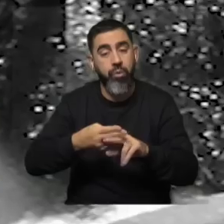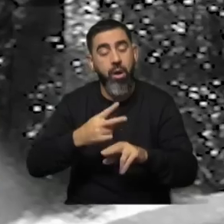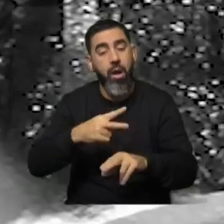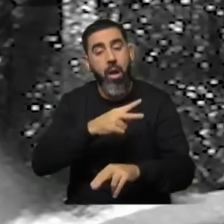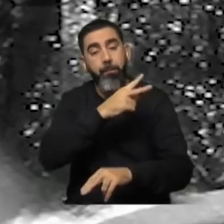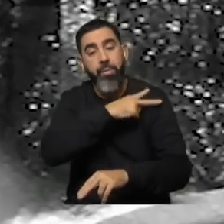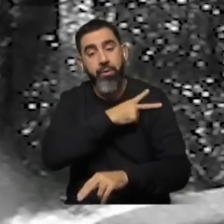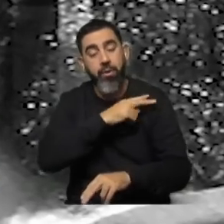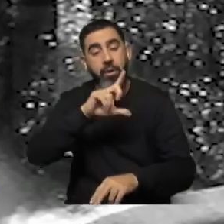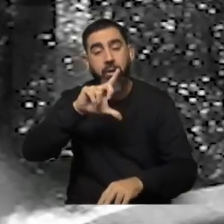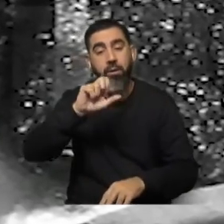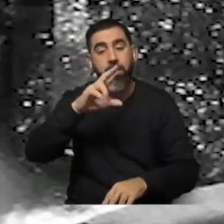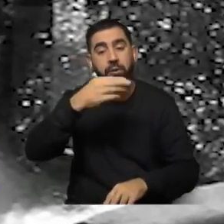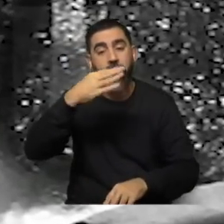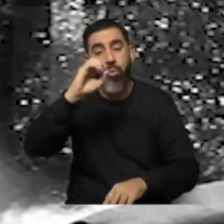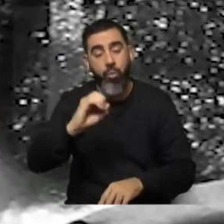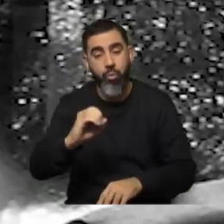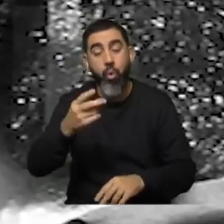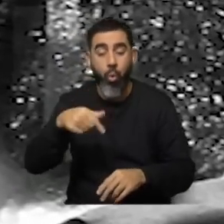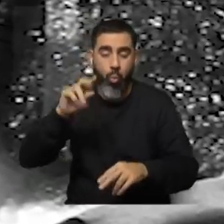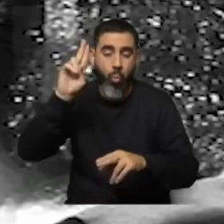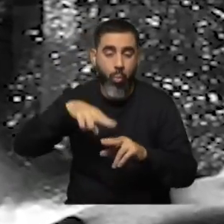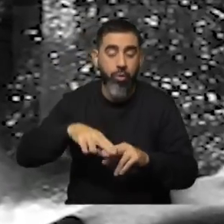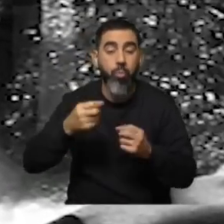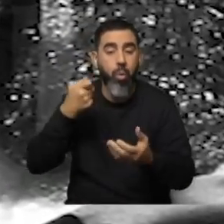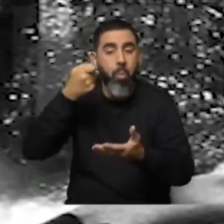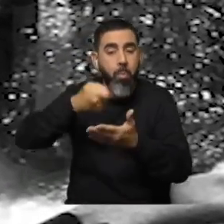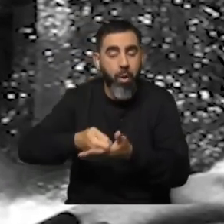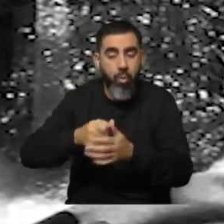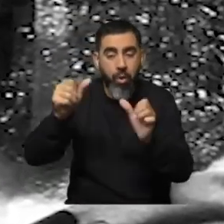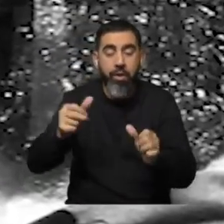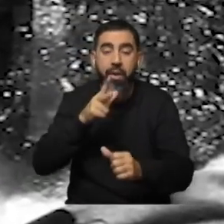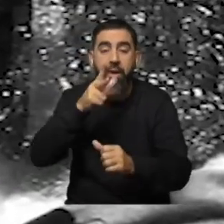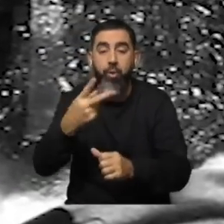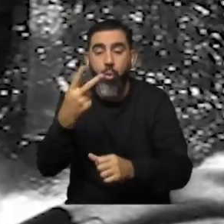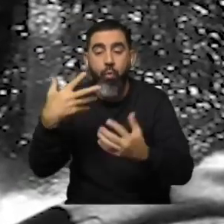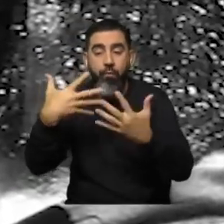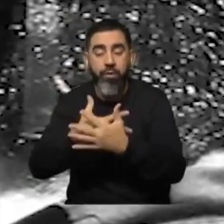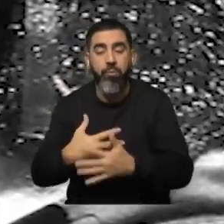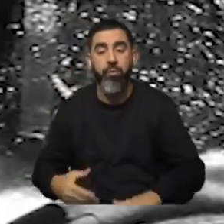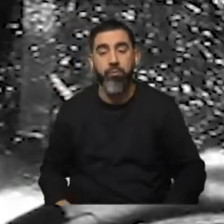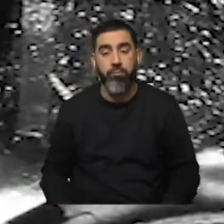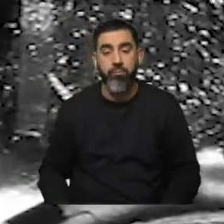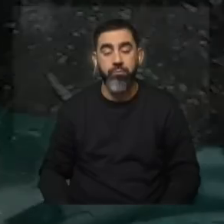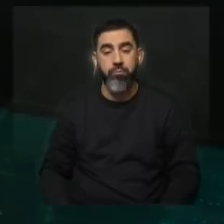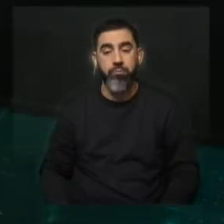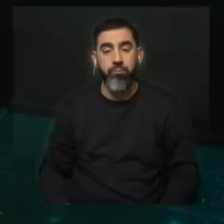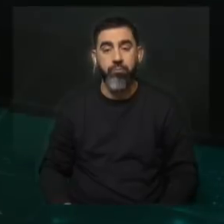navío Juan Carlos laarsebó hoy fallecido en virtud de los pagos que debió realizar a los hijos de dos de sus víctimas